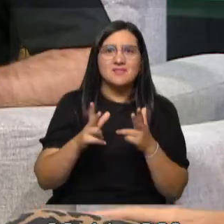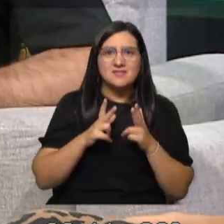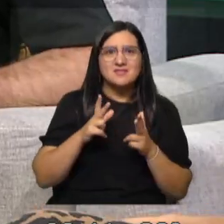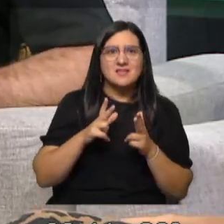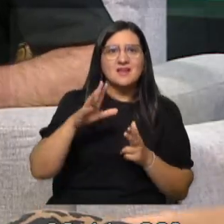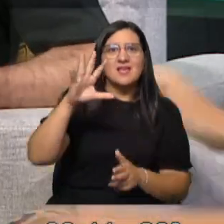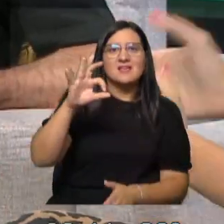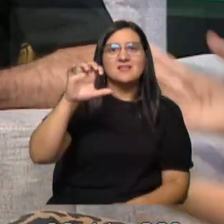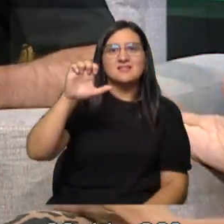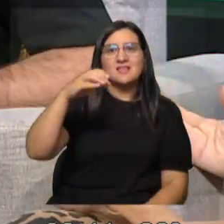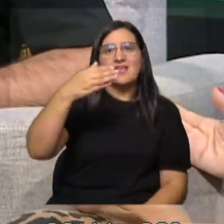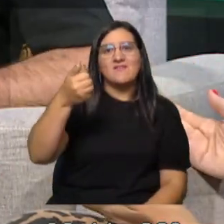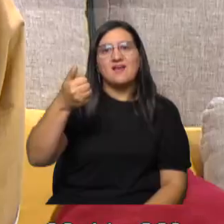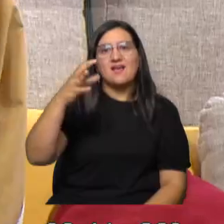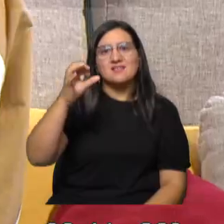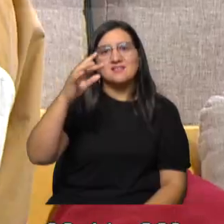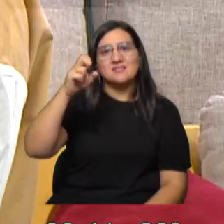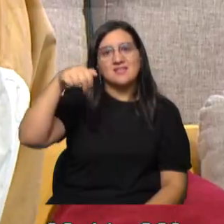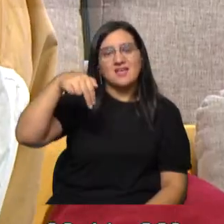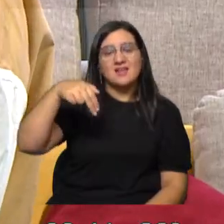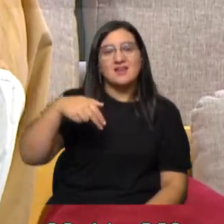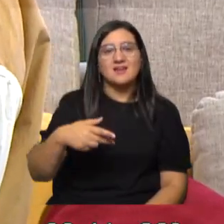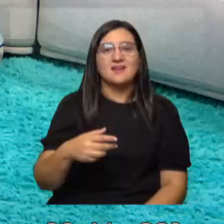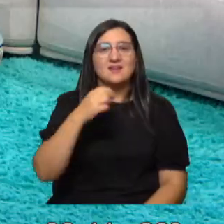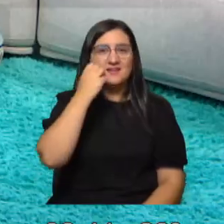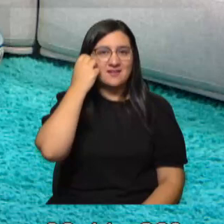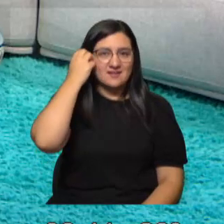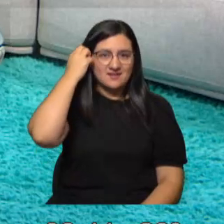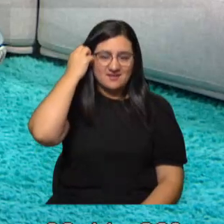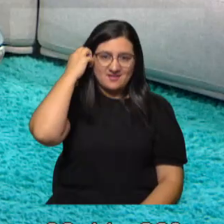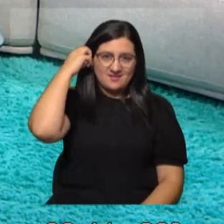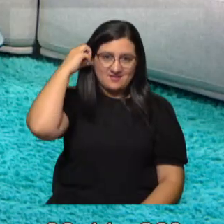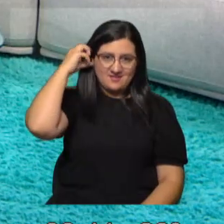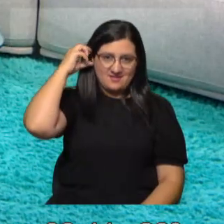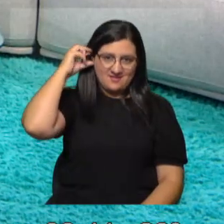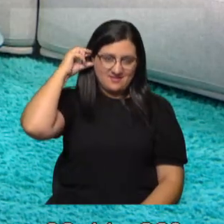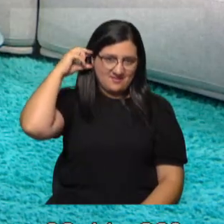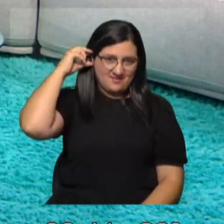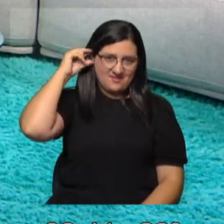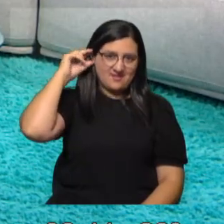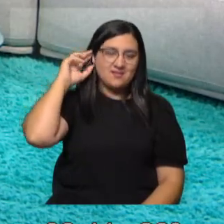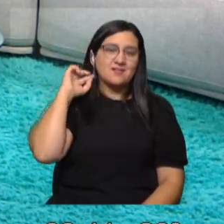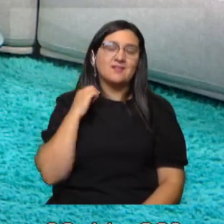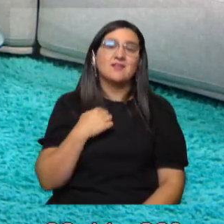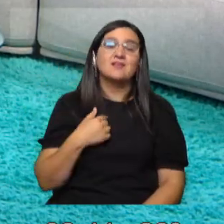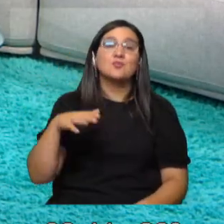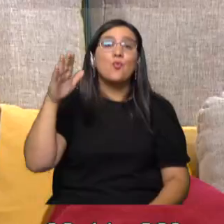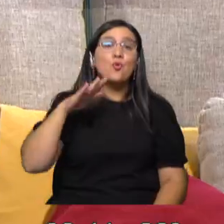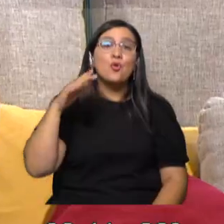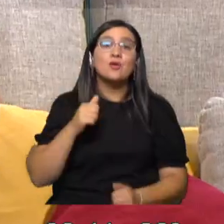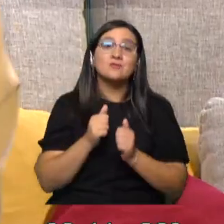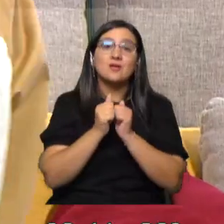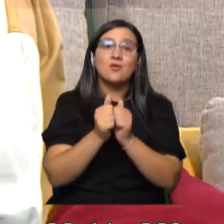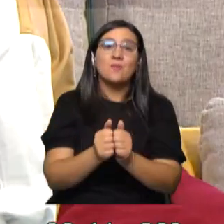Sebastián. Bueno, pero vamos a aceptar tu nombre real, que por algo Ezequiel, te lo pusieron también. Me lo puso obviamente, mi el nombre querida madre Luisa. Sí, es un honor que estén acá